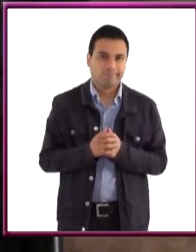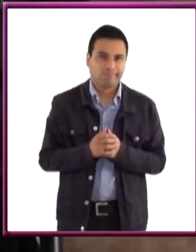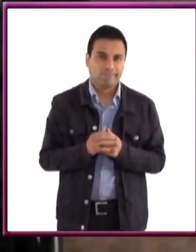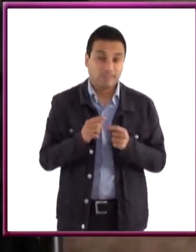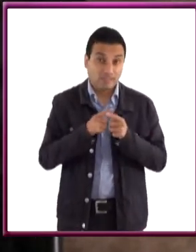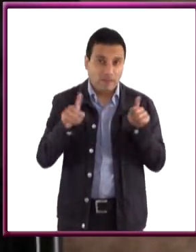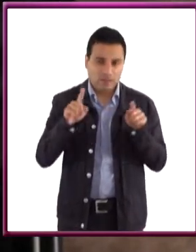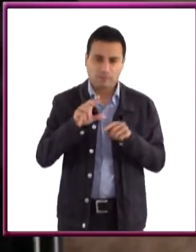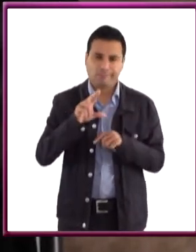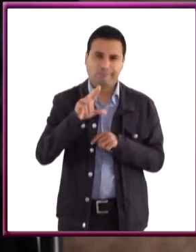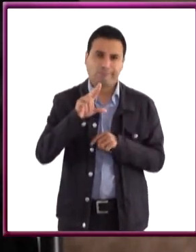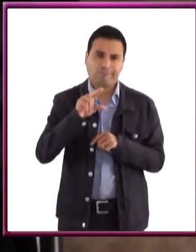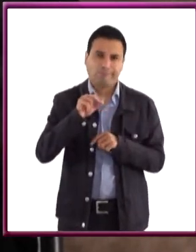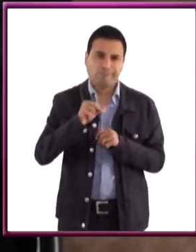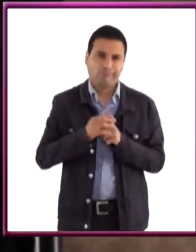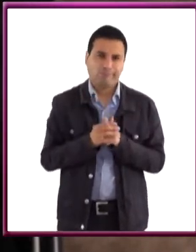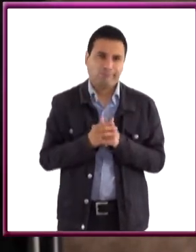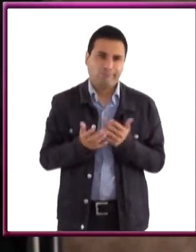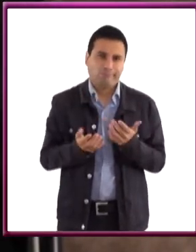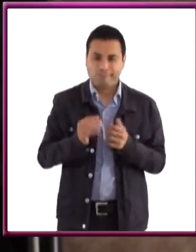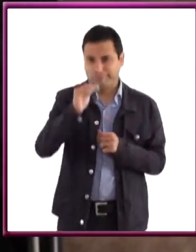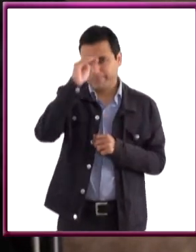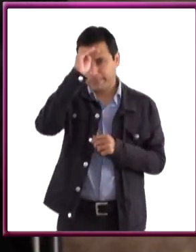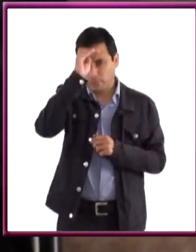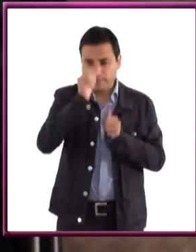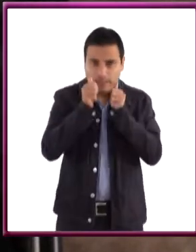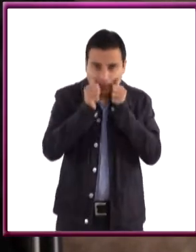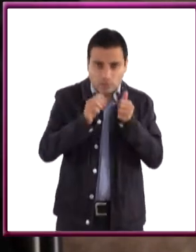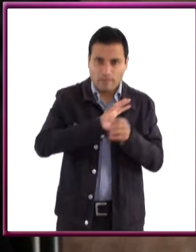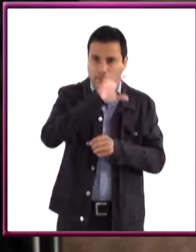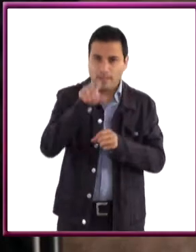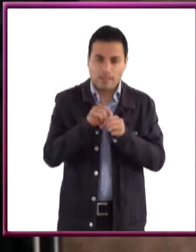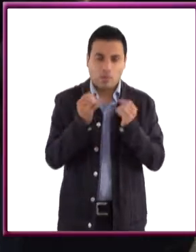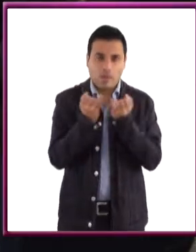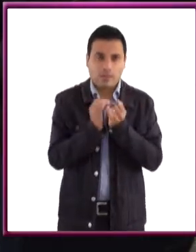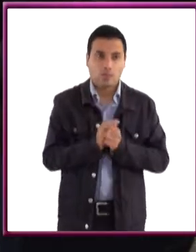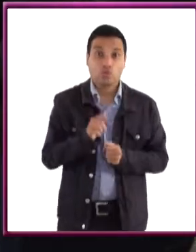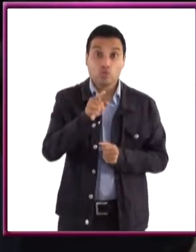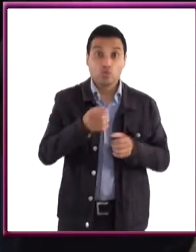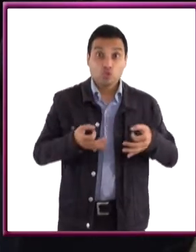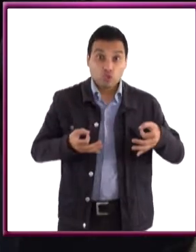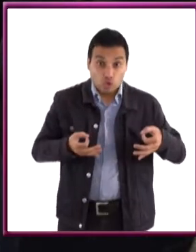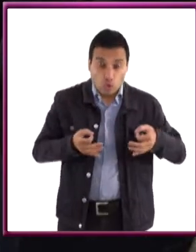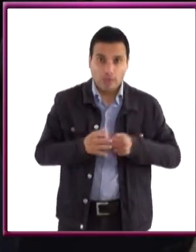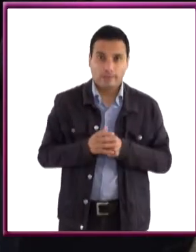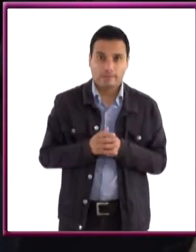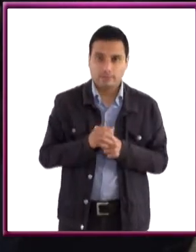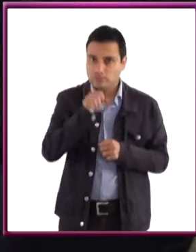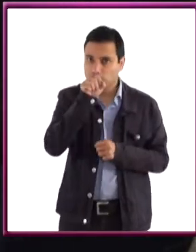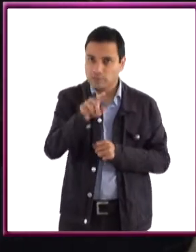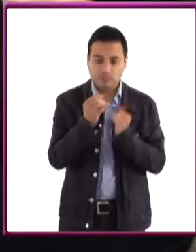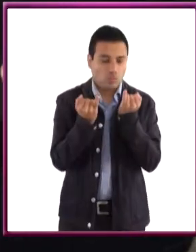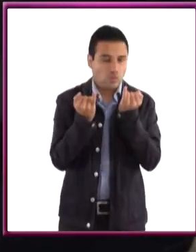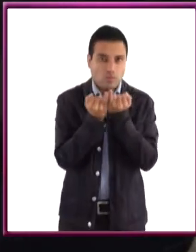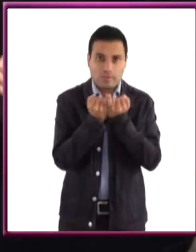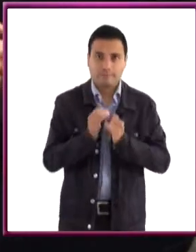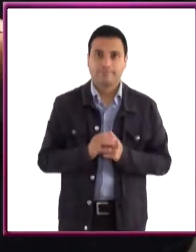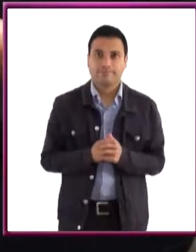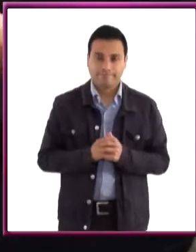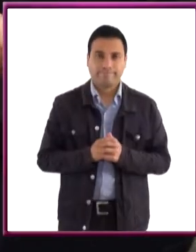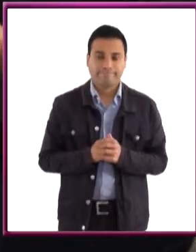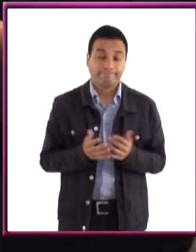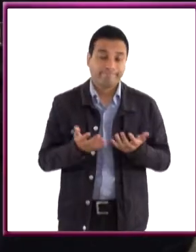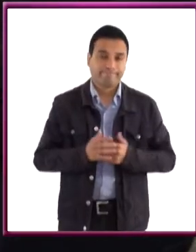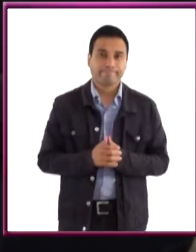de, ¿no? Cuando haces meditación estás practicando atención plena. Cuando haces yoga estás practicando atención plena porque estás centrado en tu